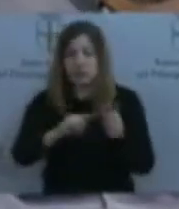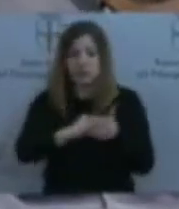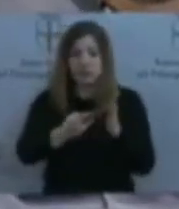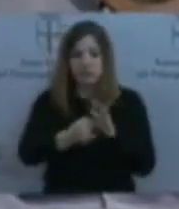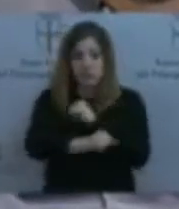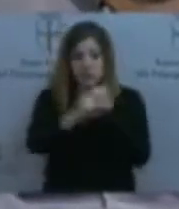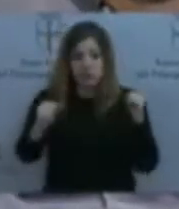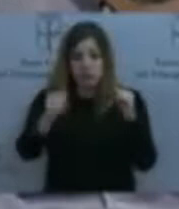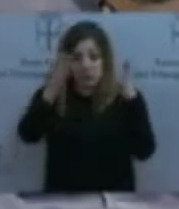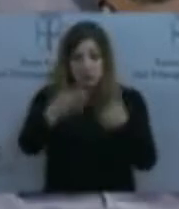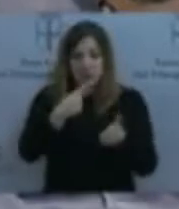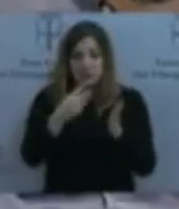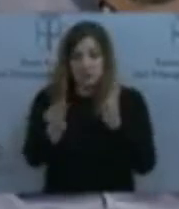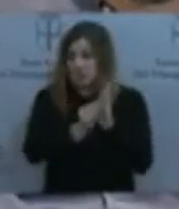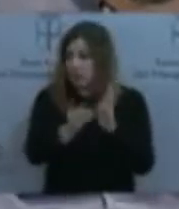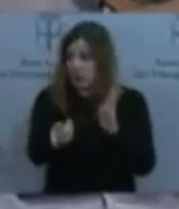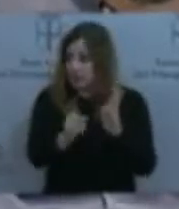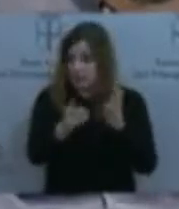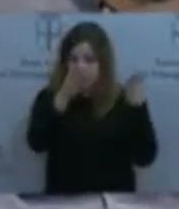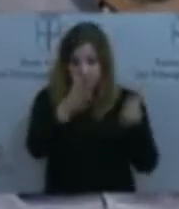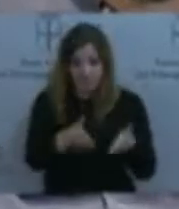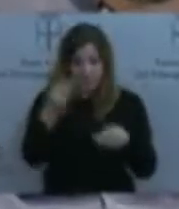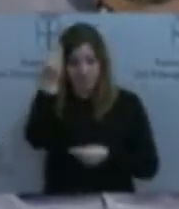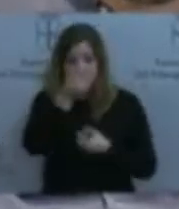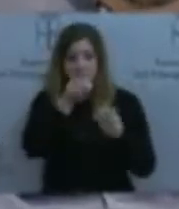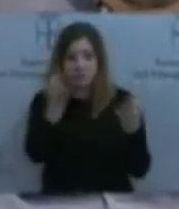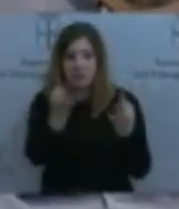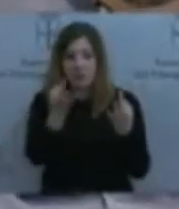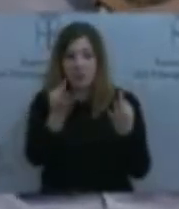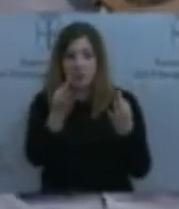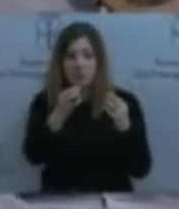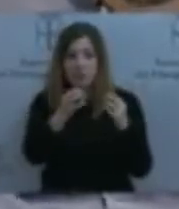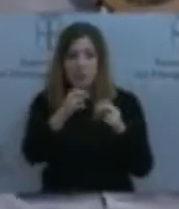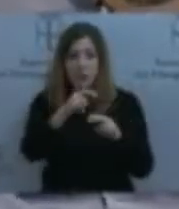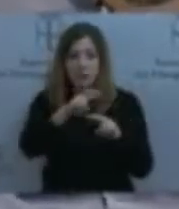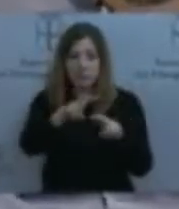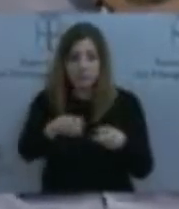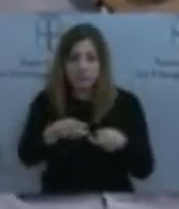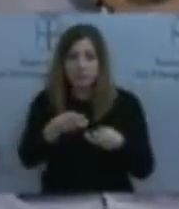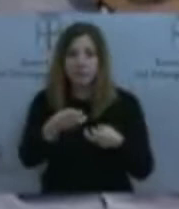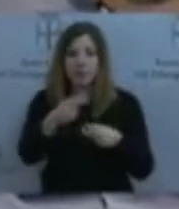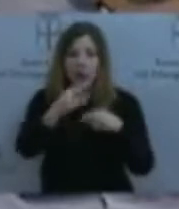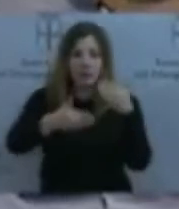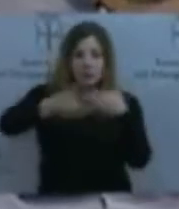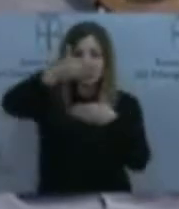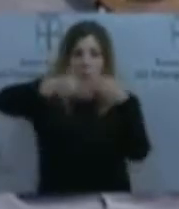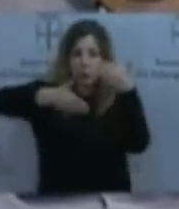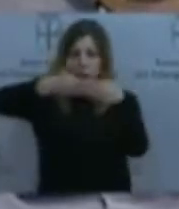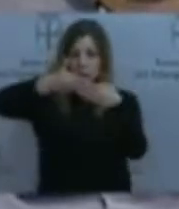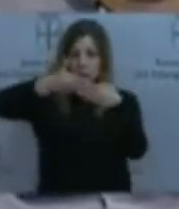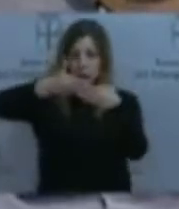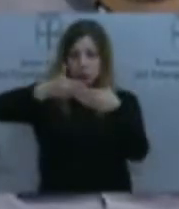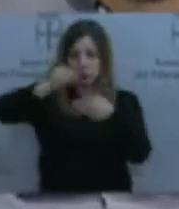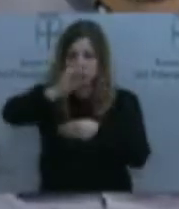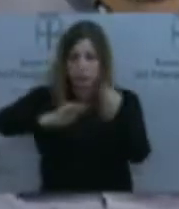están planteando reconstruir muros que están caídos productos de seísmos en procesos históricos del propio yacimiento que